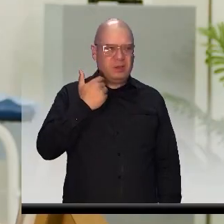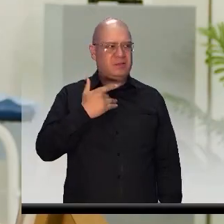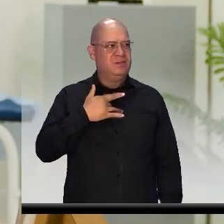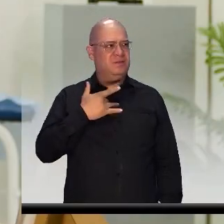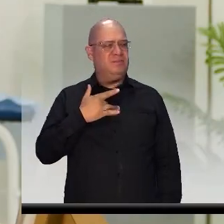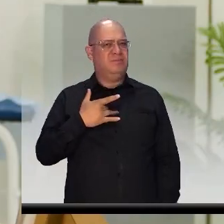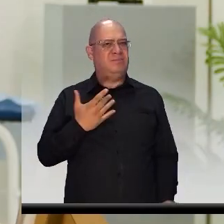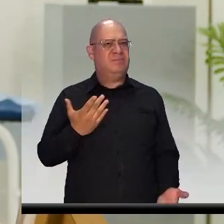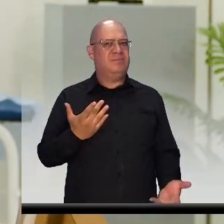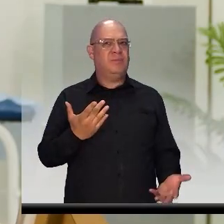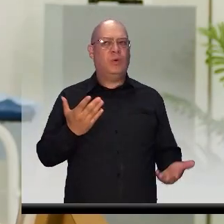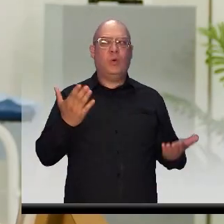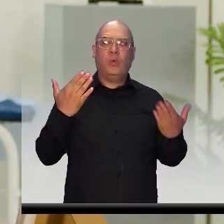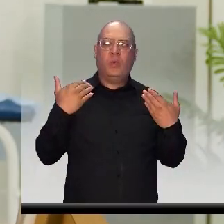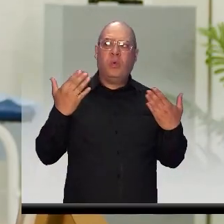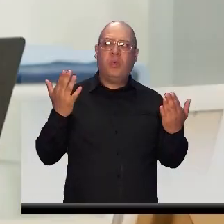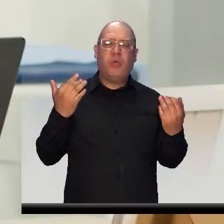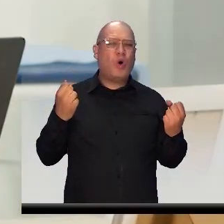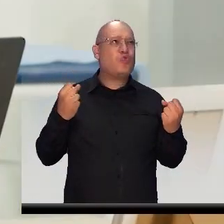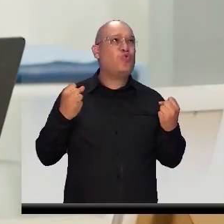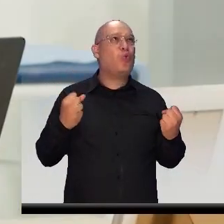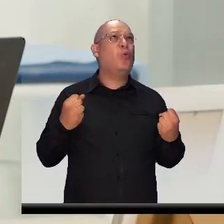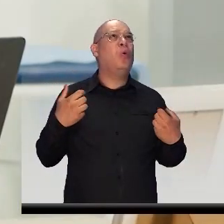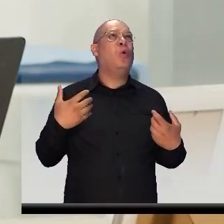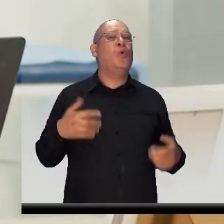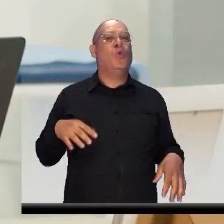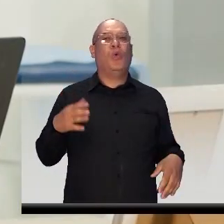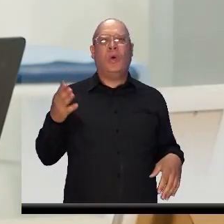Este calor está demasiado intenso.